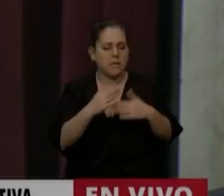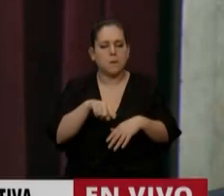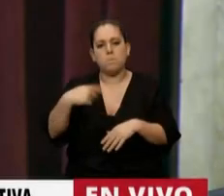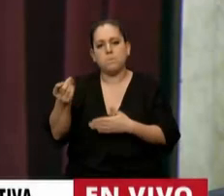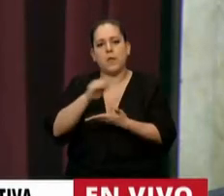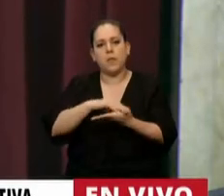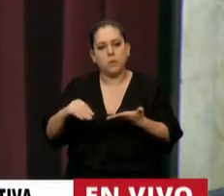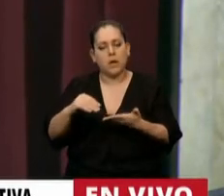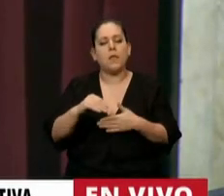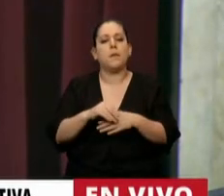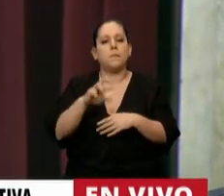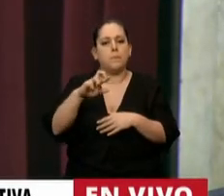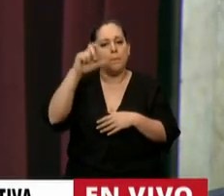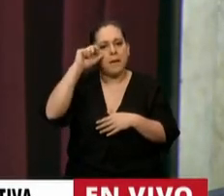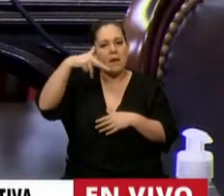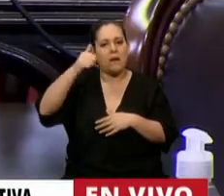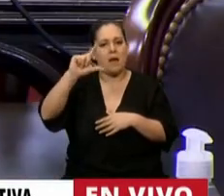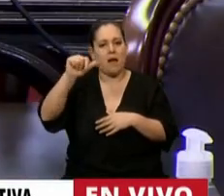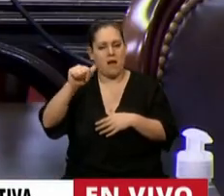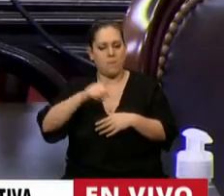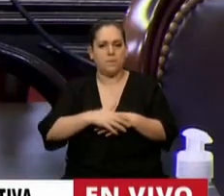Tiene la palabra la diputada Paula Penaca.